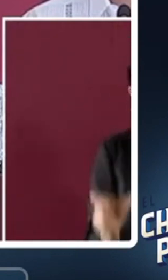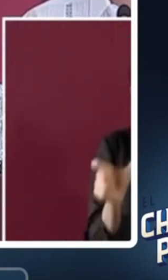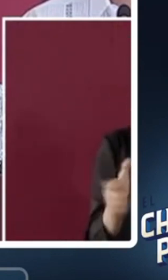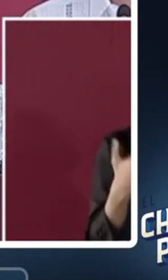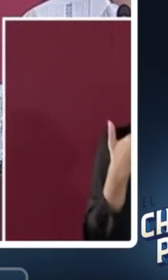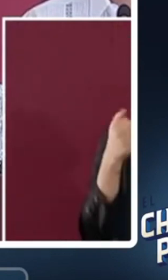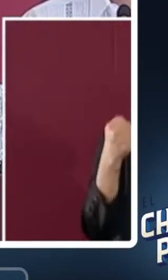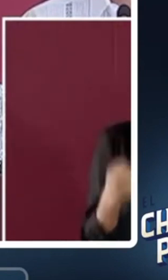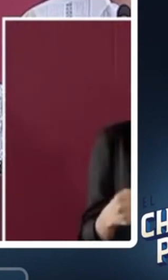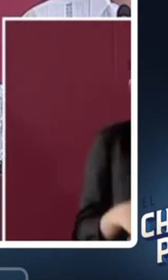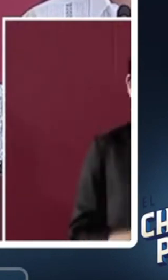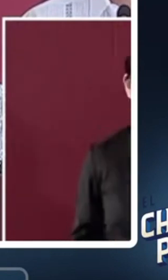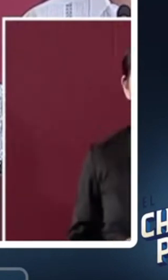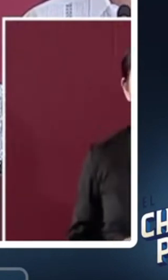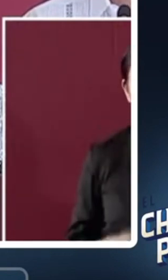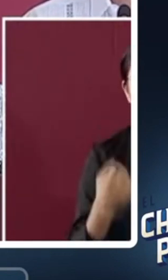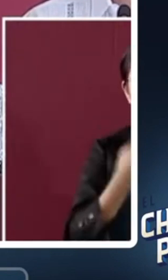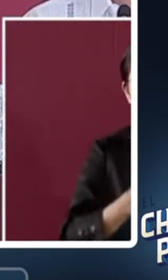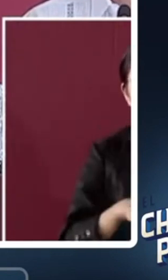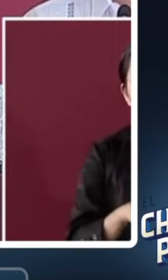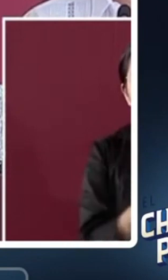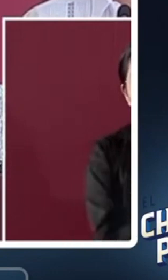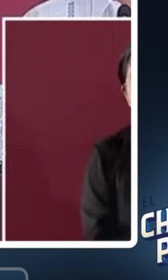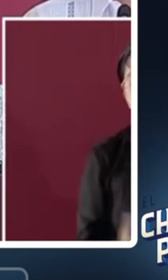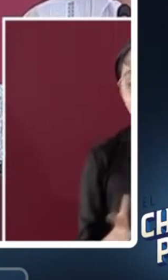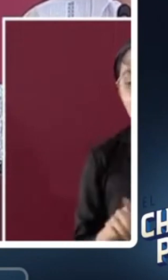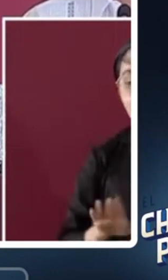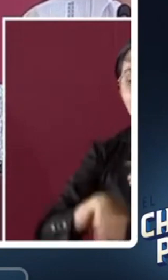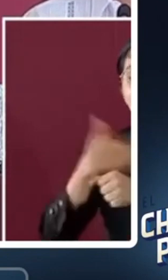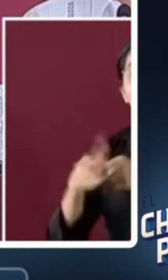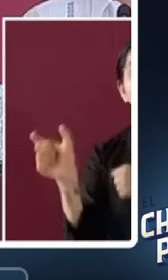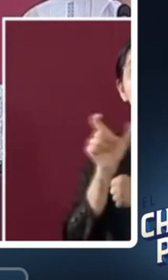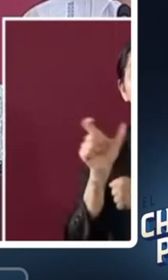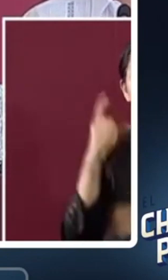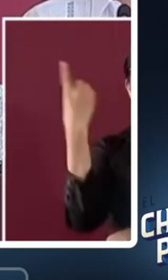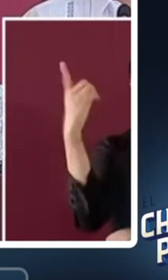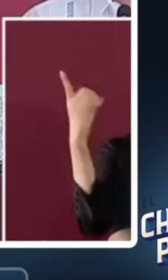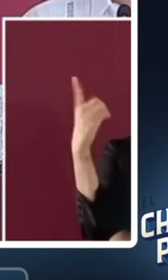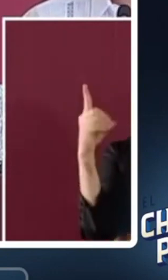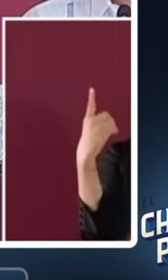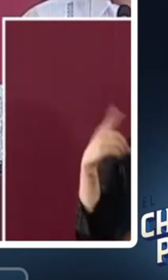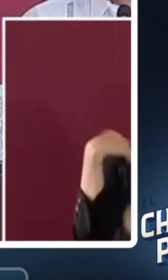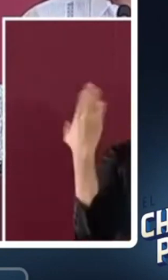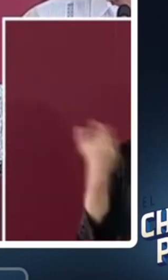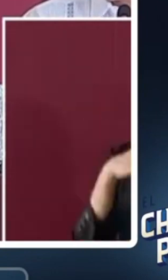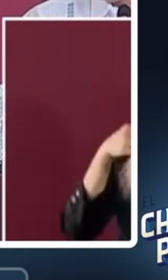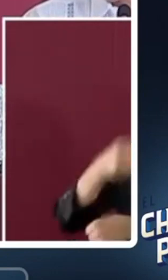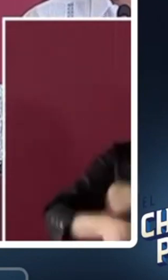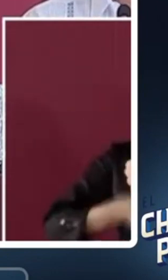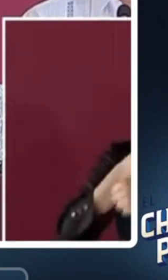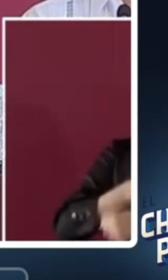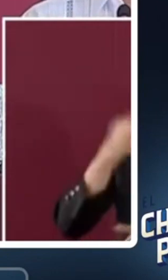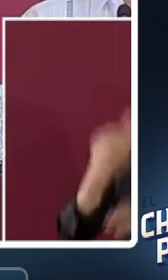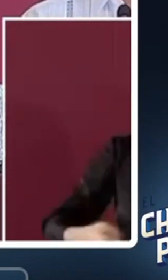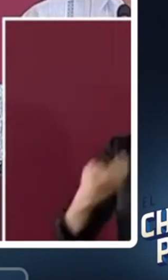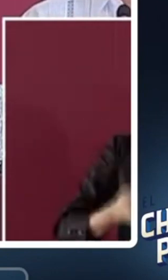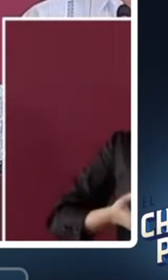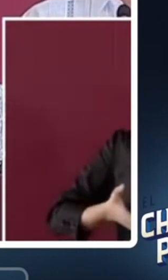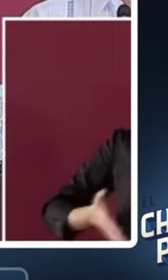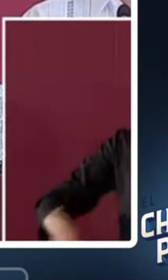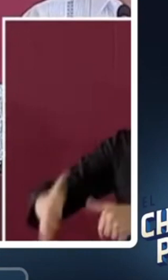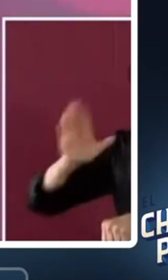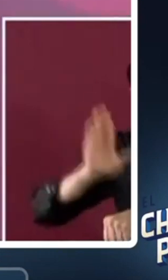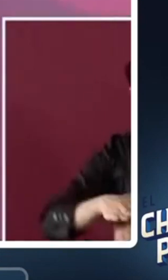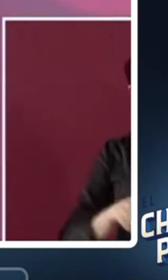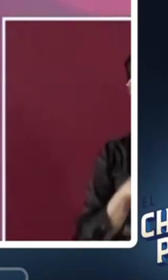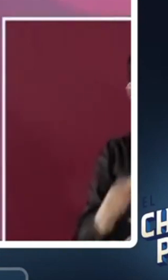año, para terminar en diciembre del año que viene, los otros tramos. La